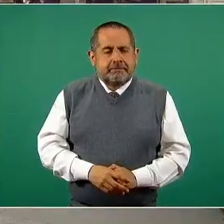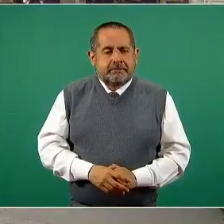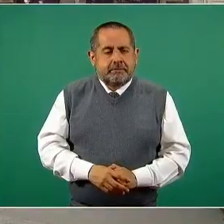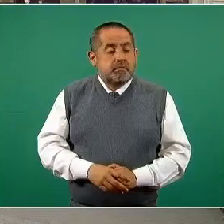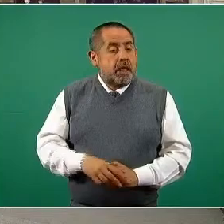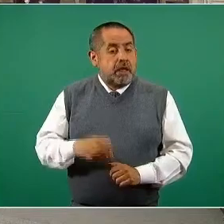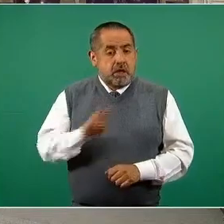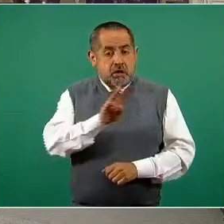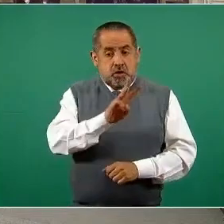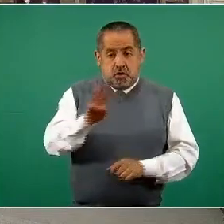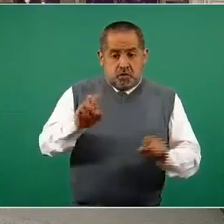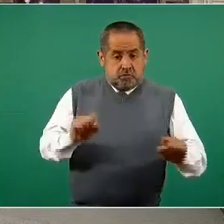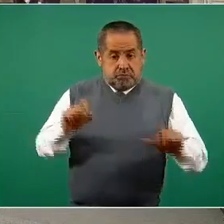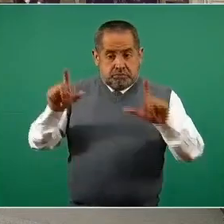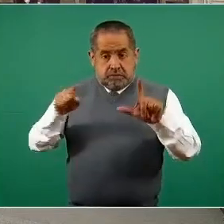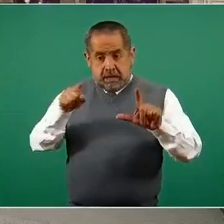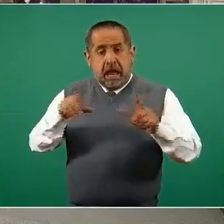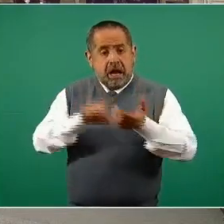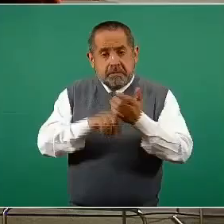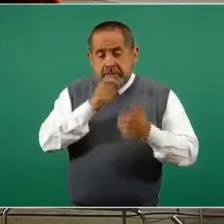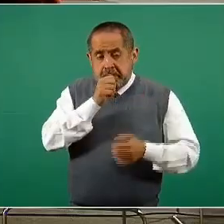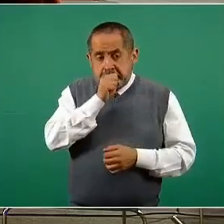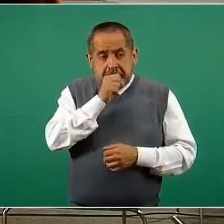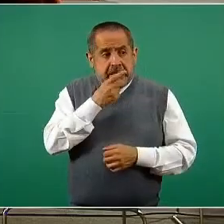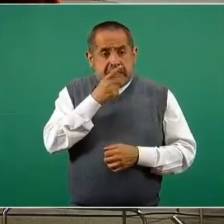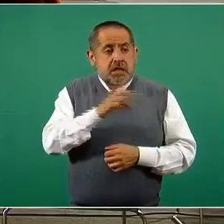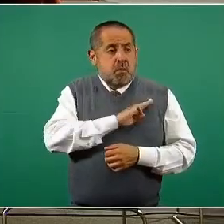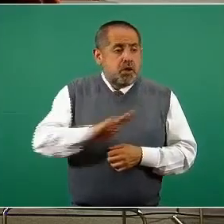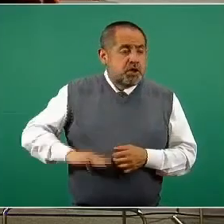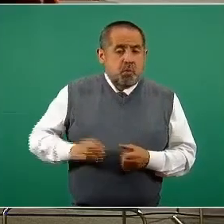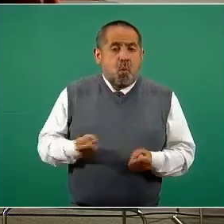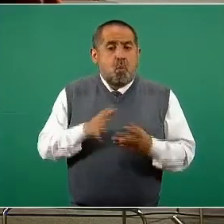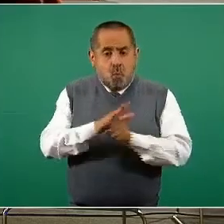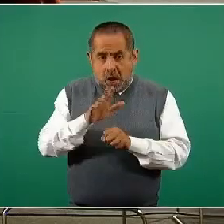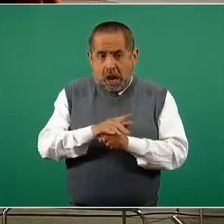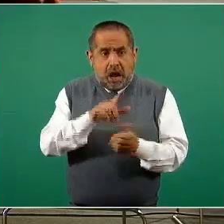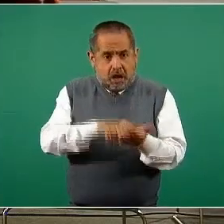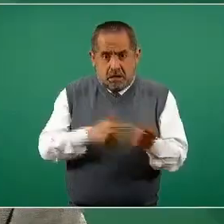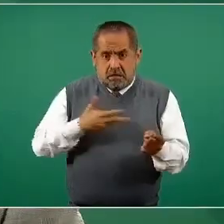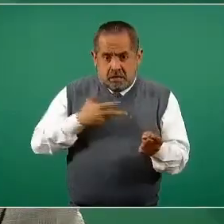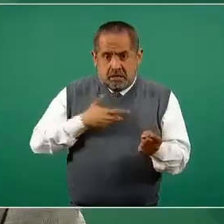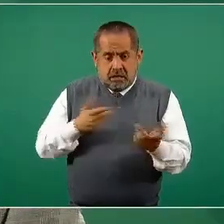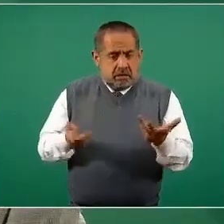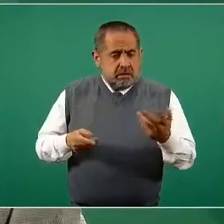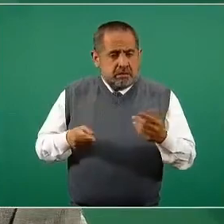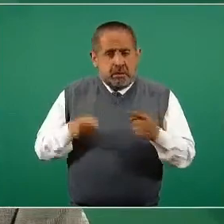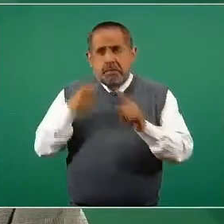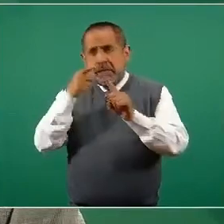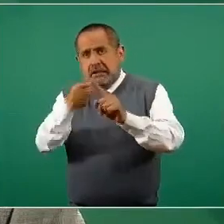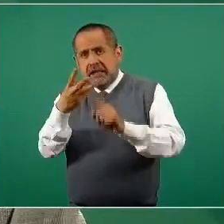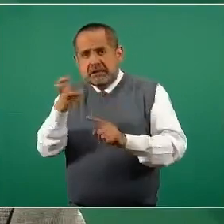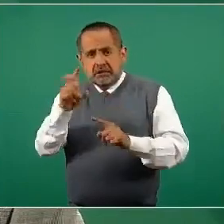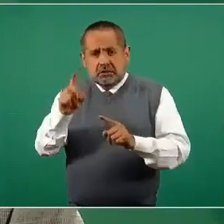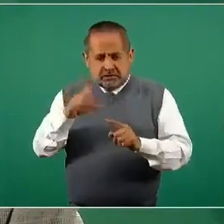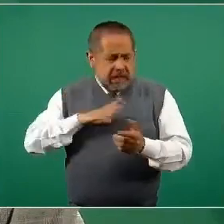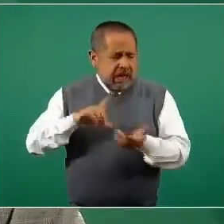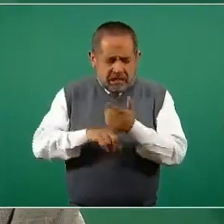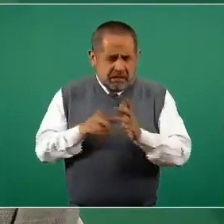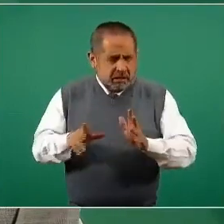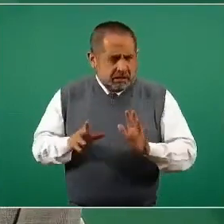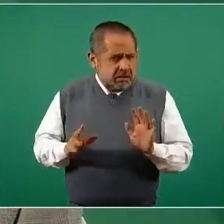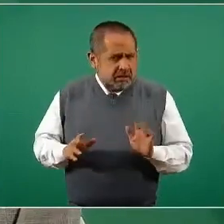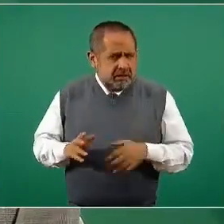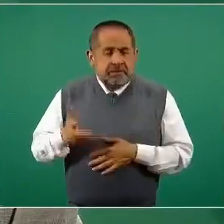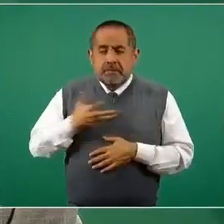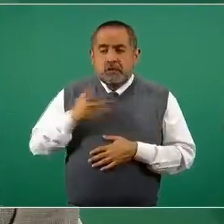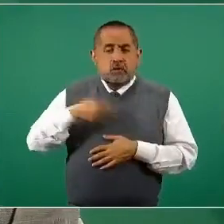En la plataforma tenemos en qué municipio se vacunó y ahorita son estos, en la meta 330 y los que llevamos hasta ahorita. Y